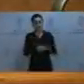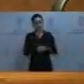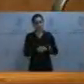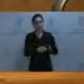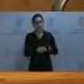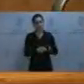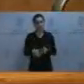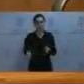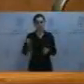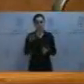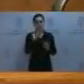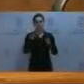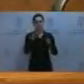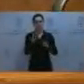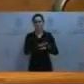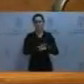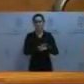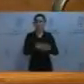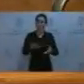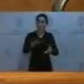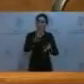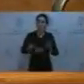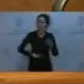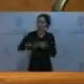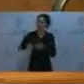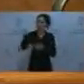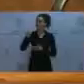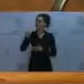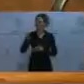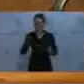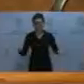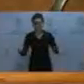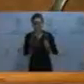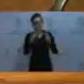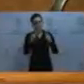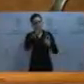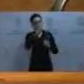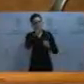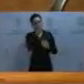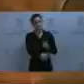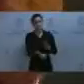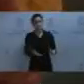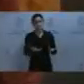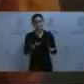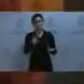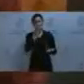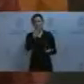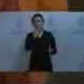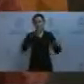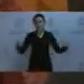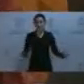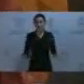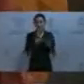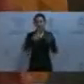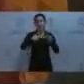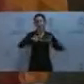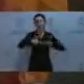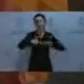la palabra el Consejo de Gobierno. Sí, buenos días, presidente, diputado. Le diría qué actuaciones